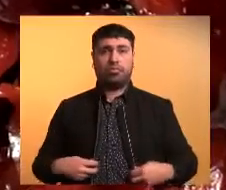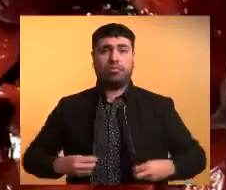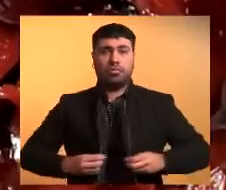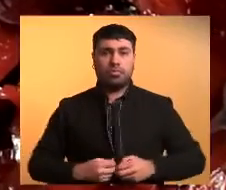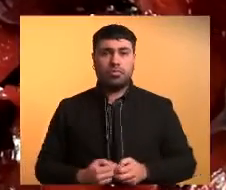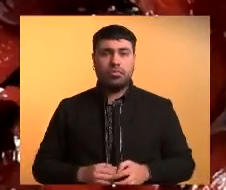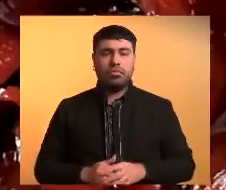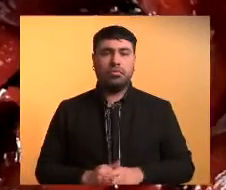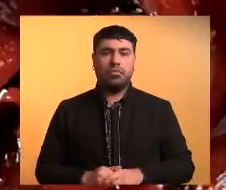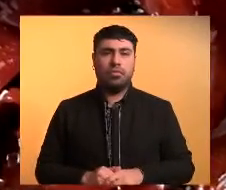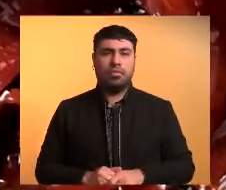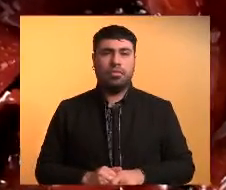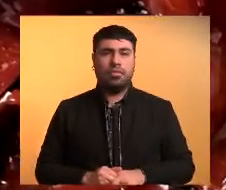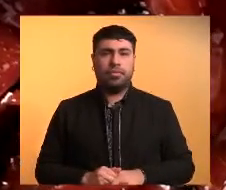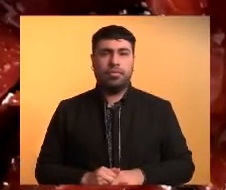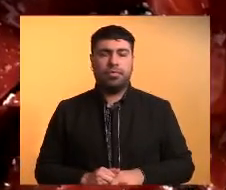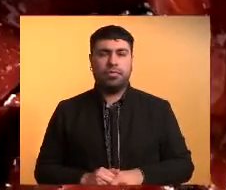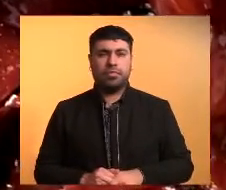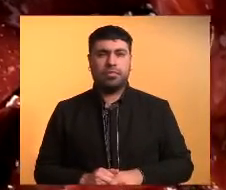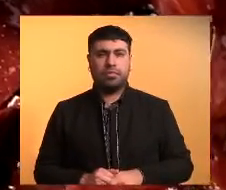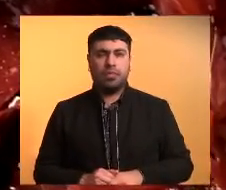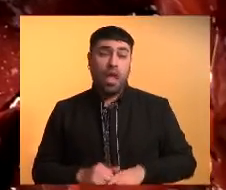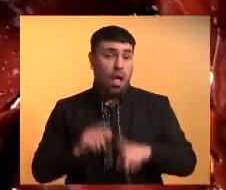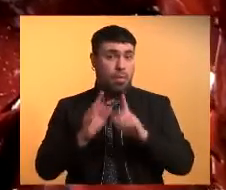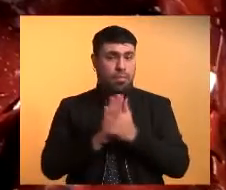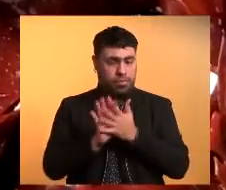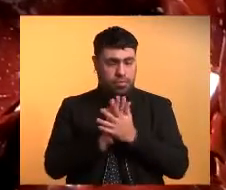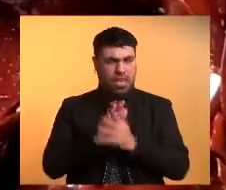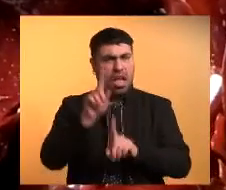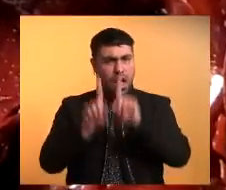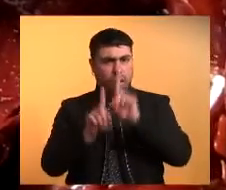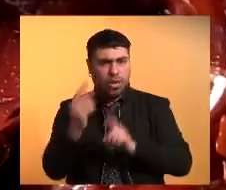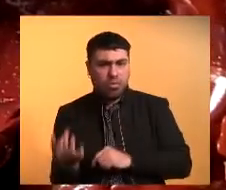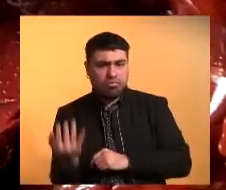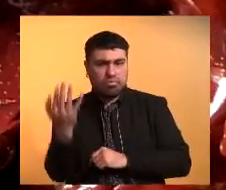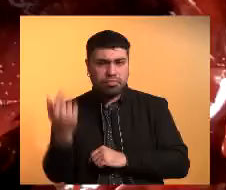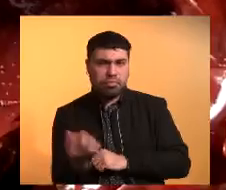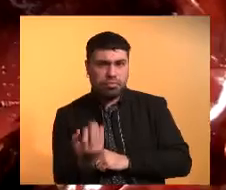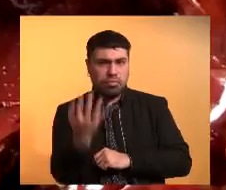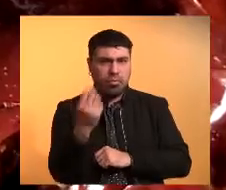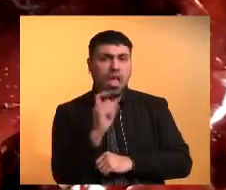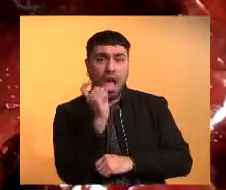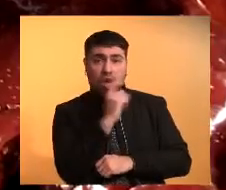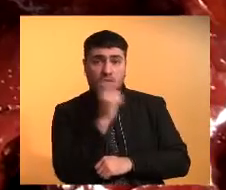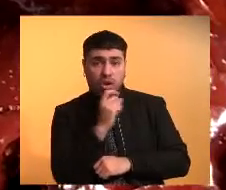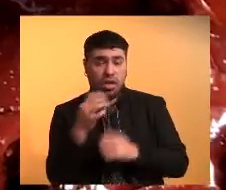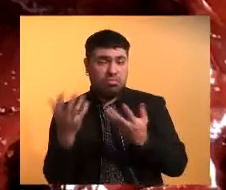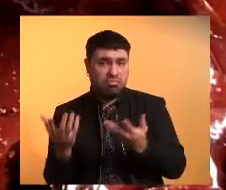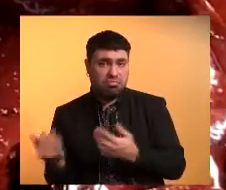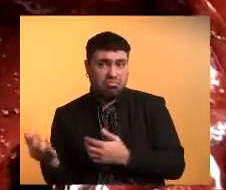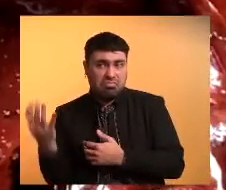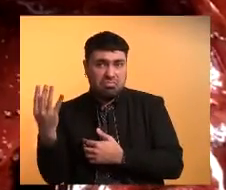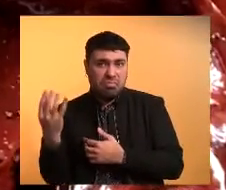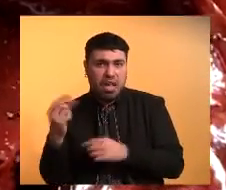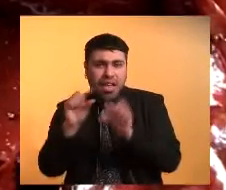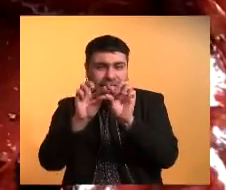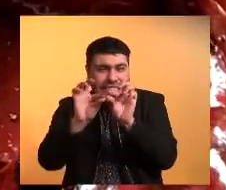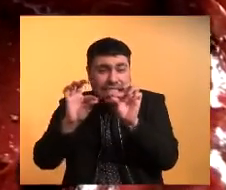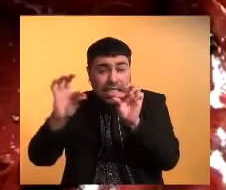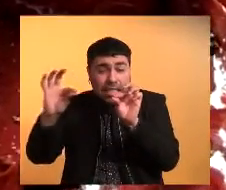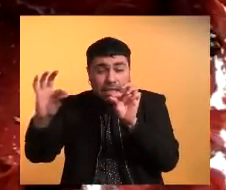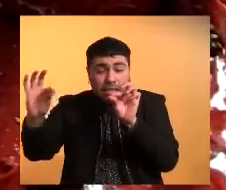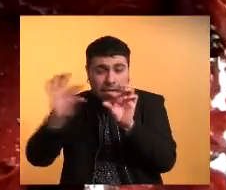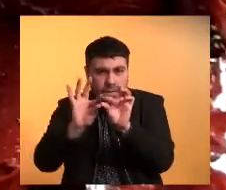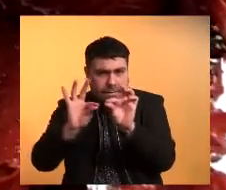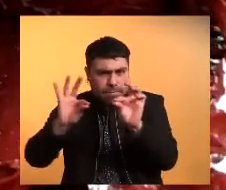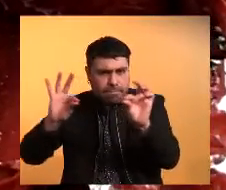depende a veces de las especies, pero por ejemplo hay ciertas algas rojas, algas filamentosas o láminas bien delgaditas, Plocamium, por